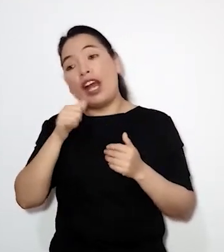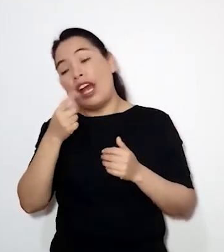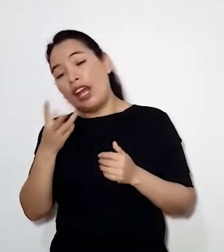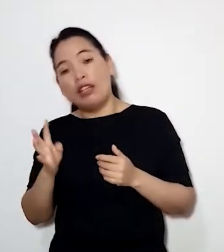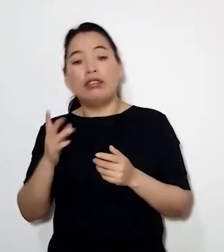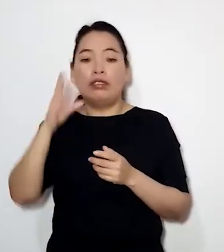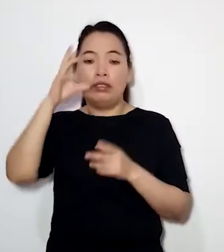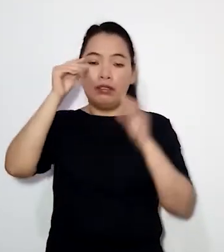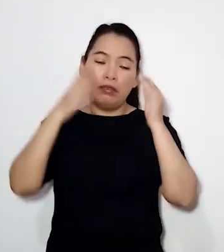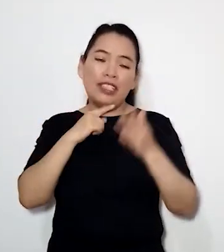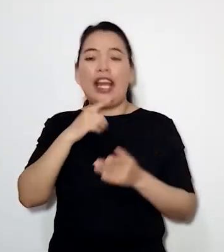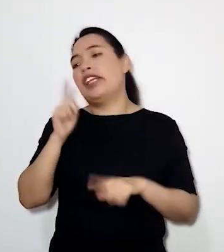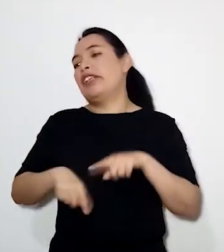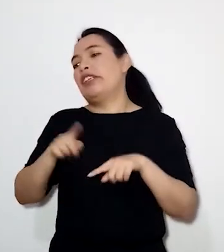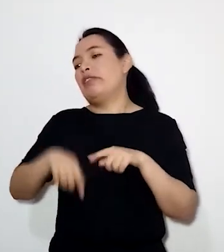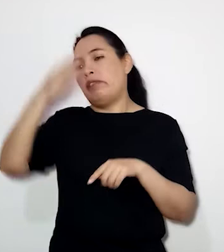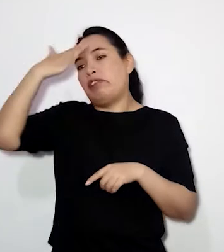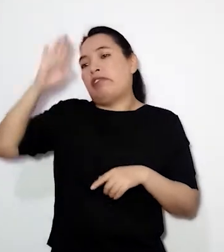América Latina,